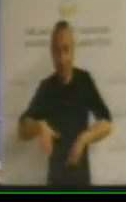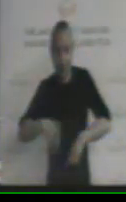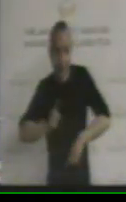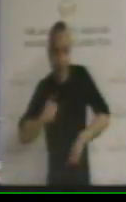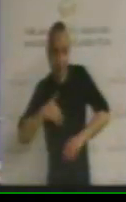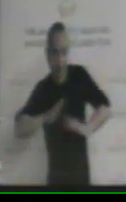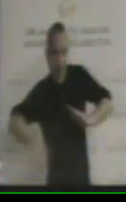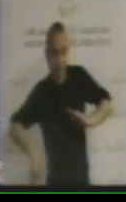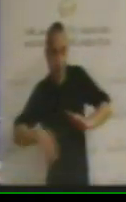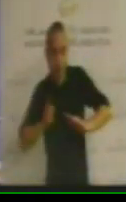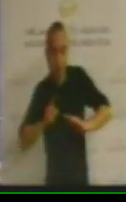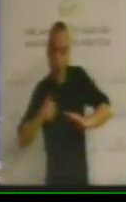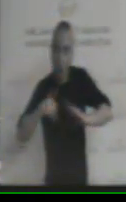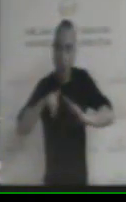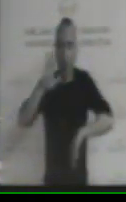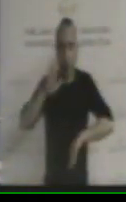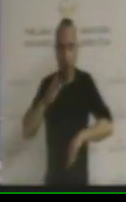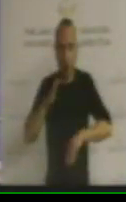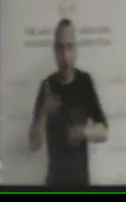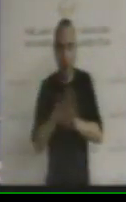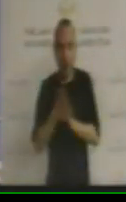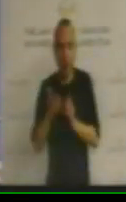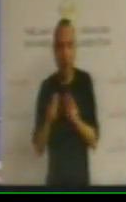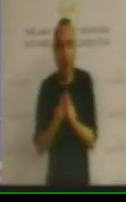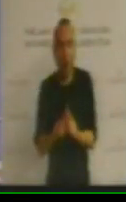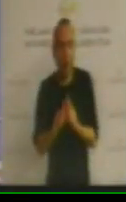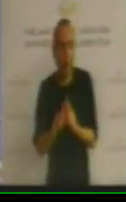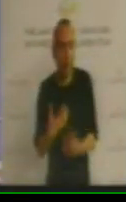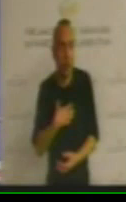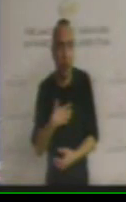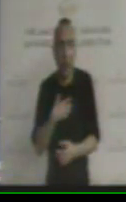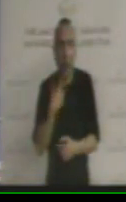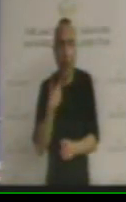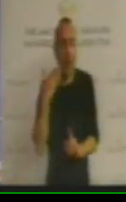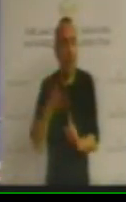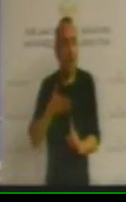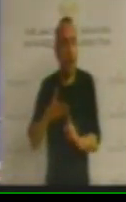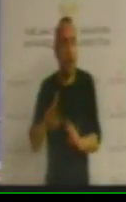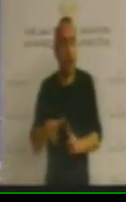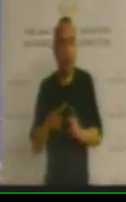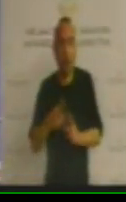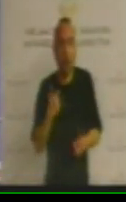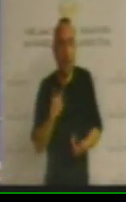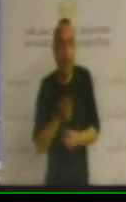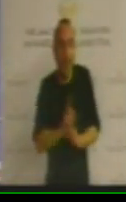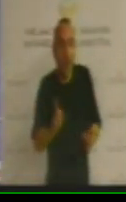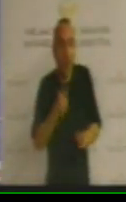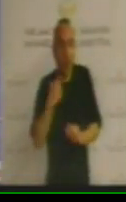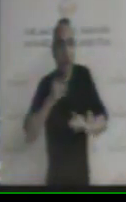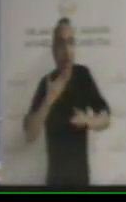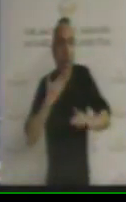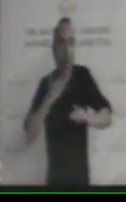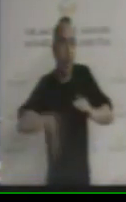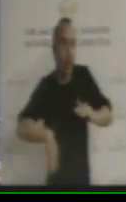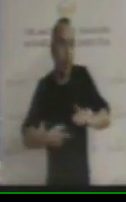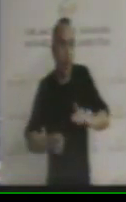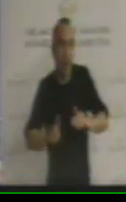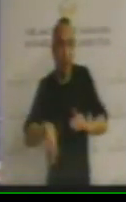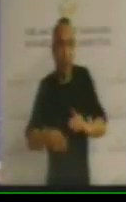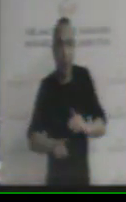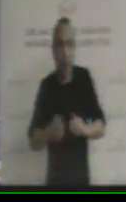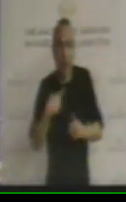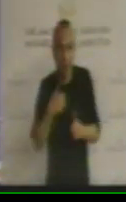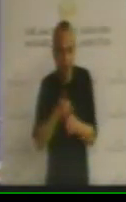edad. No pueden beneficiarse de ese acompañamiento, de esa intervención social, ya no son menores. Acompañamiento necesario que garantiza el